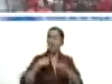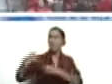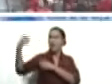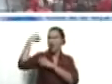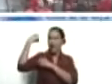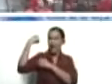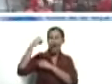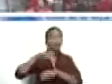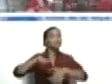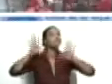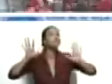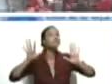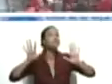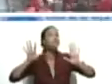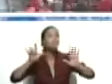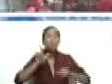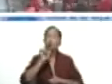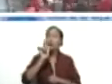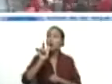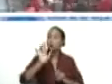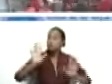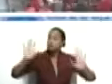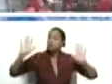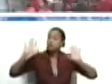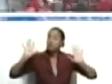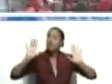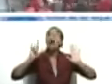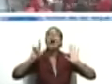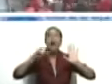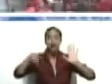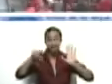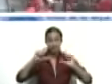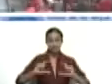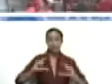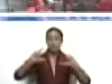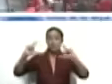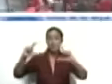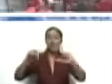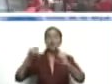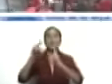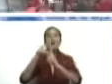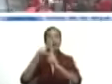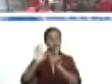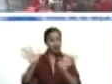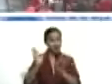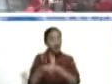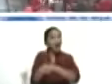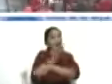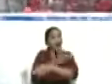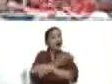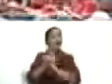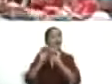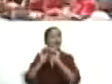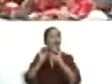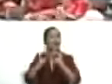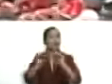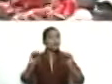las buenas o por las malas. Ahí se los dejo, ahí se los dejo.